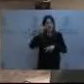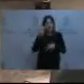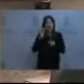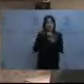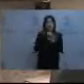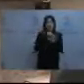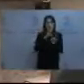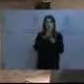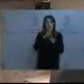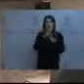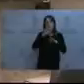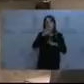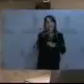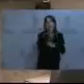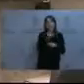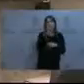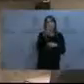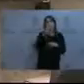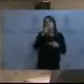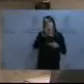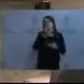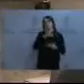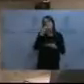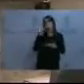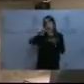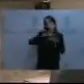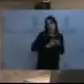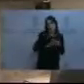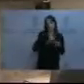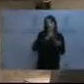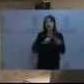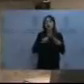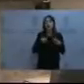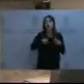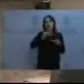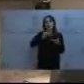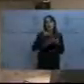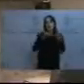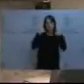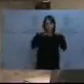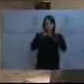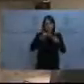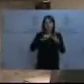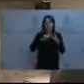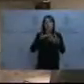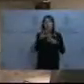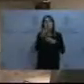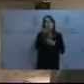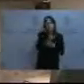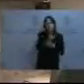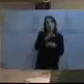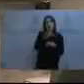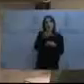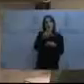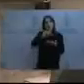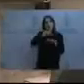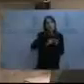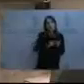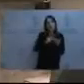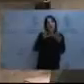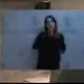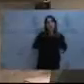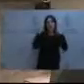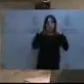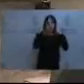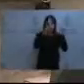de contratación, concediendo subvenciones a la celebración de contratos en prácticas, concediendo subvenciones a la celebración de contratos para formación y